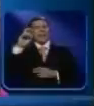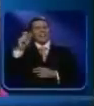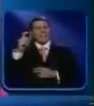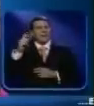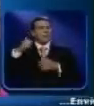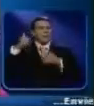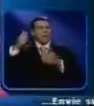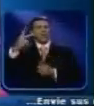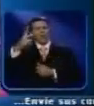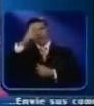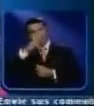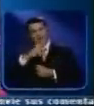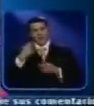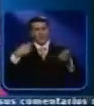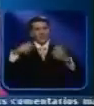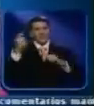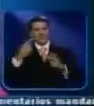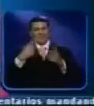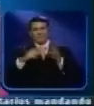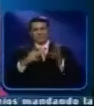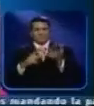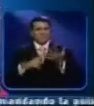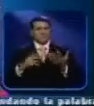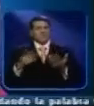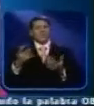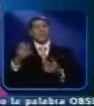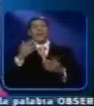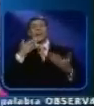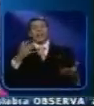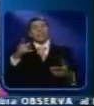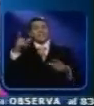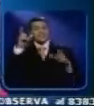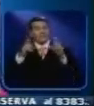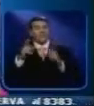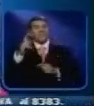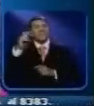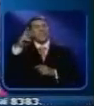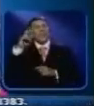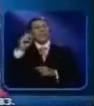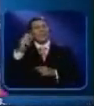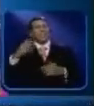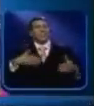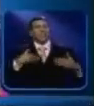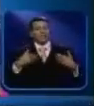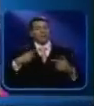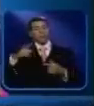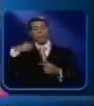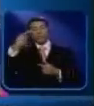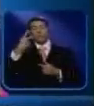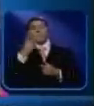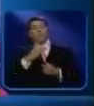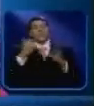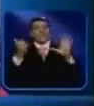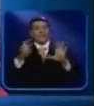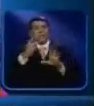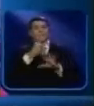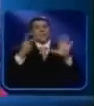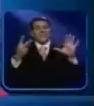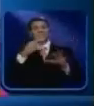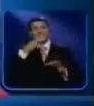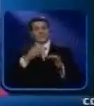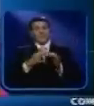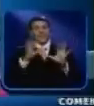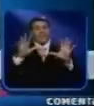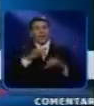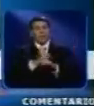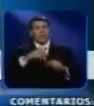mantenido durante 2 años gracias a la receptividad de los expositores. El Tarantín se podrá disfrutar el próximo 26 y 27 de septiembre de